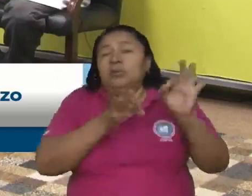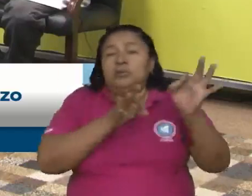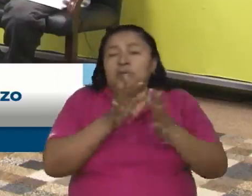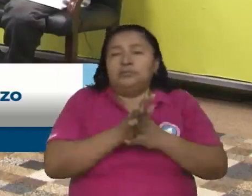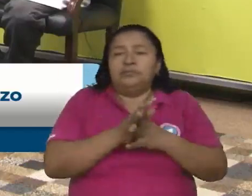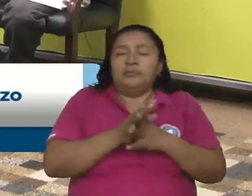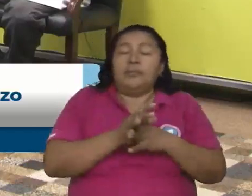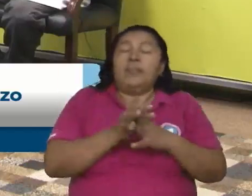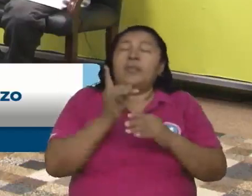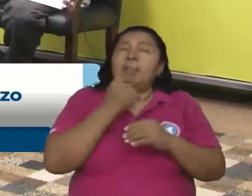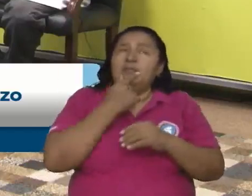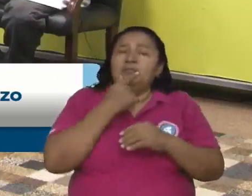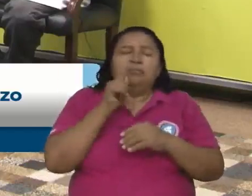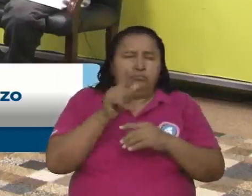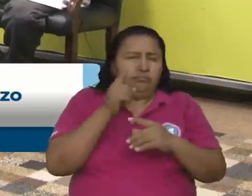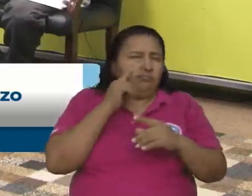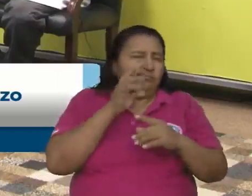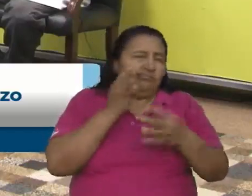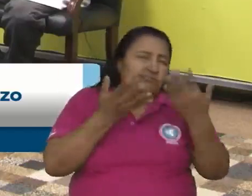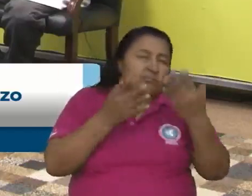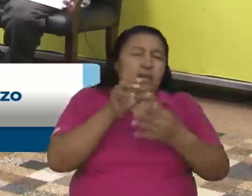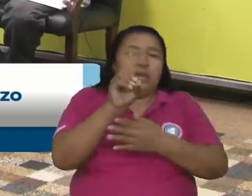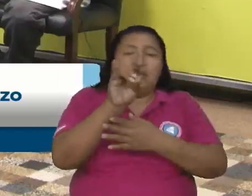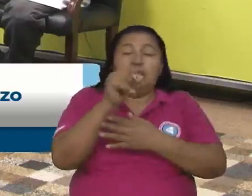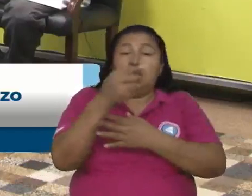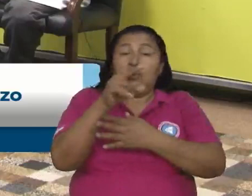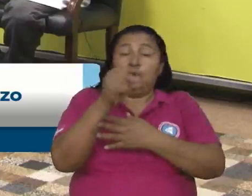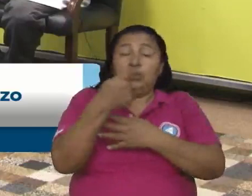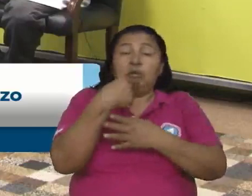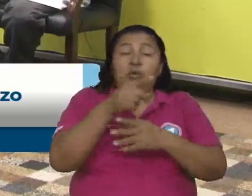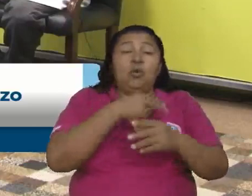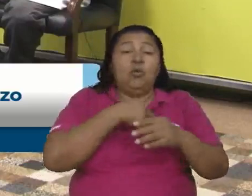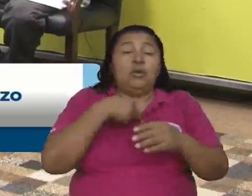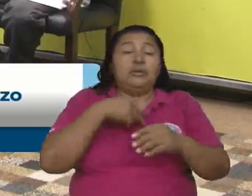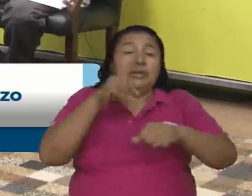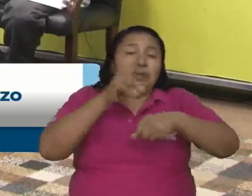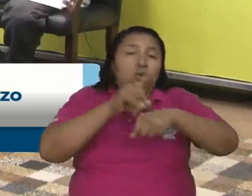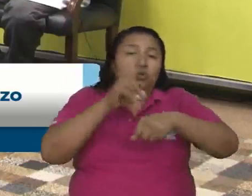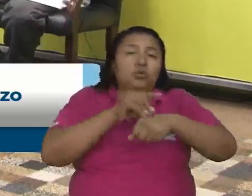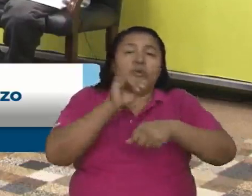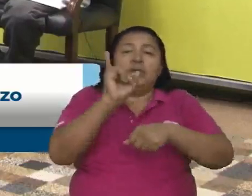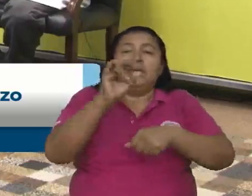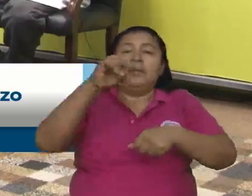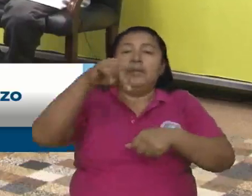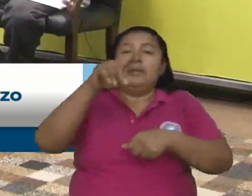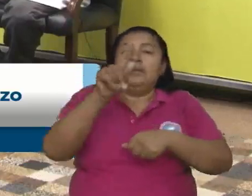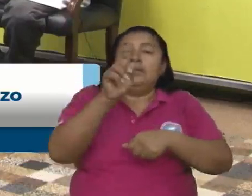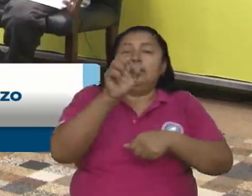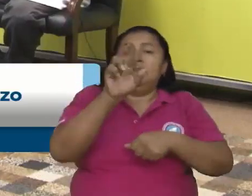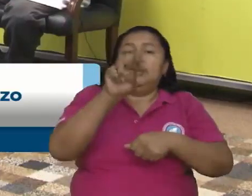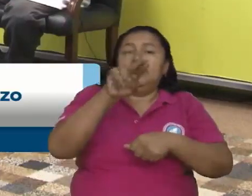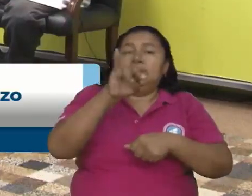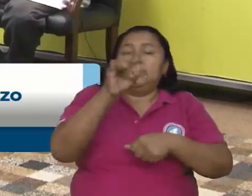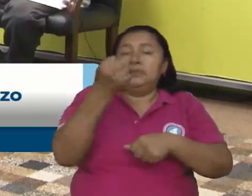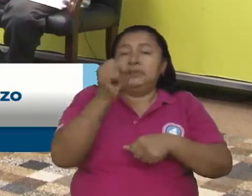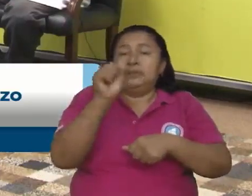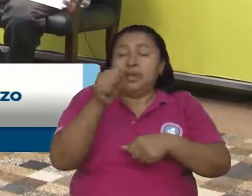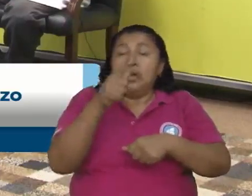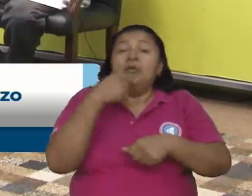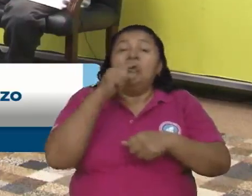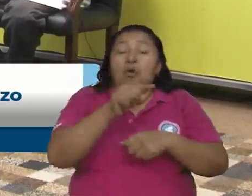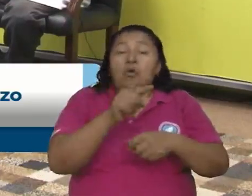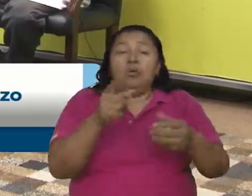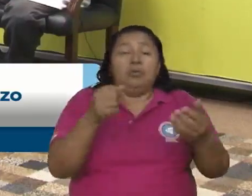ya el diagnóstico lo hacen meramente el médico internista o el médico cirujano. Ellos se apoyan